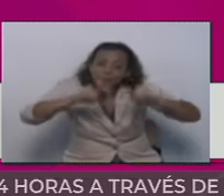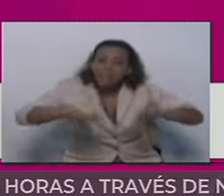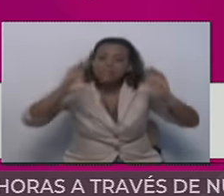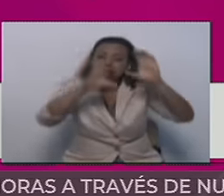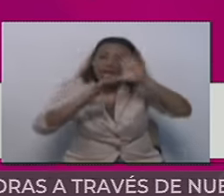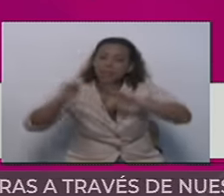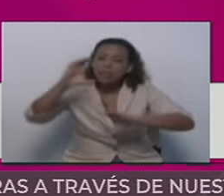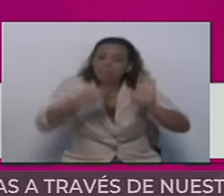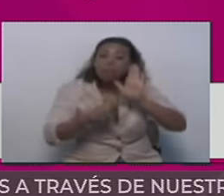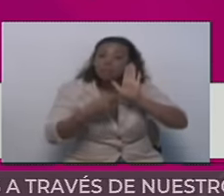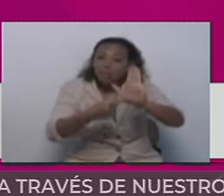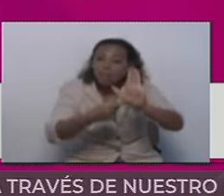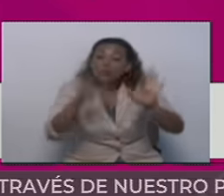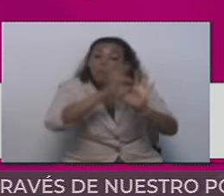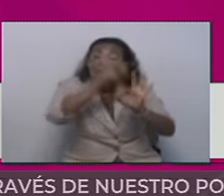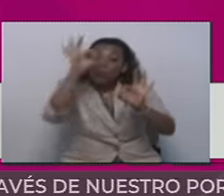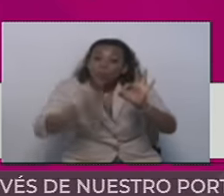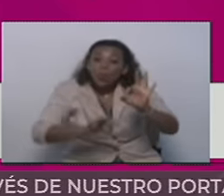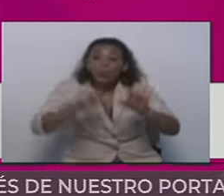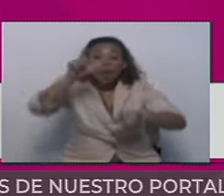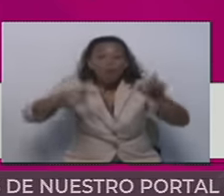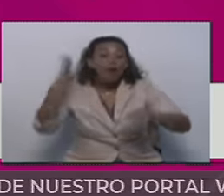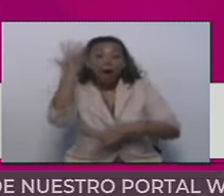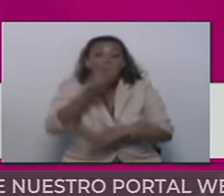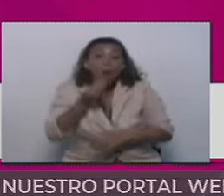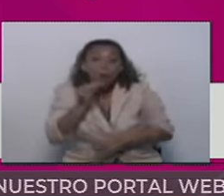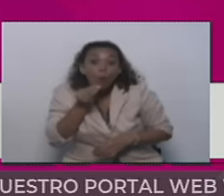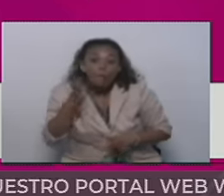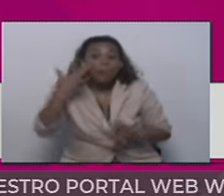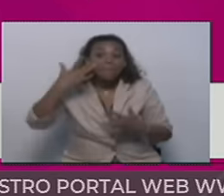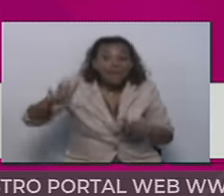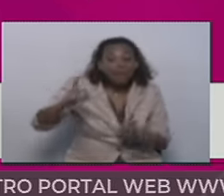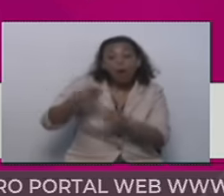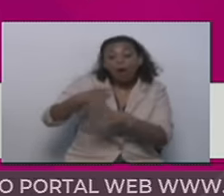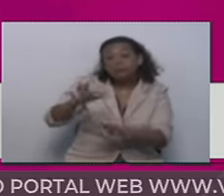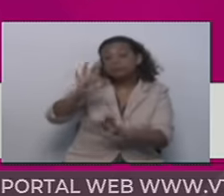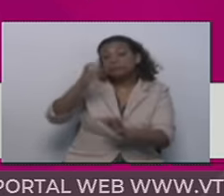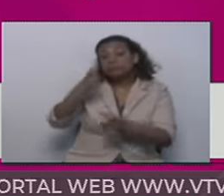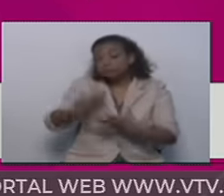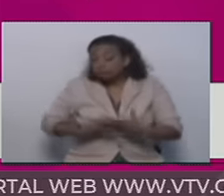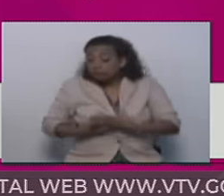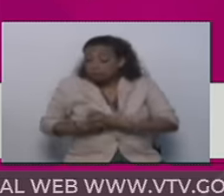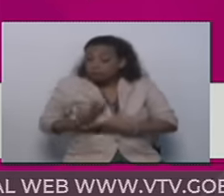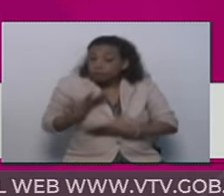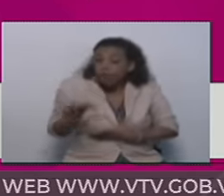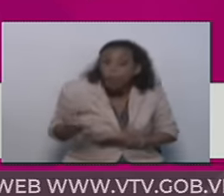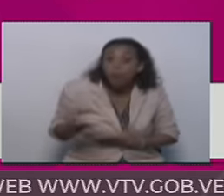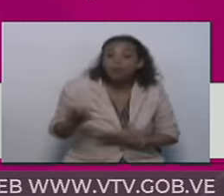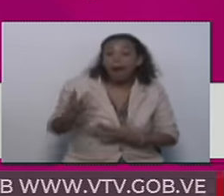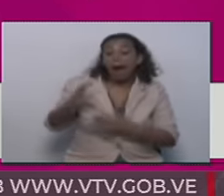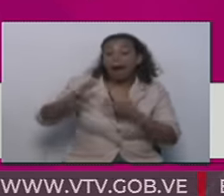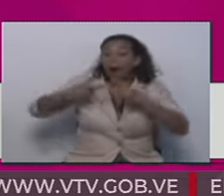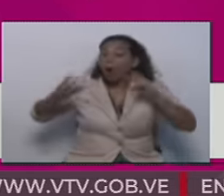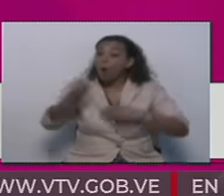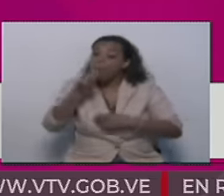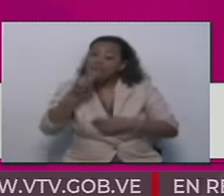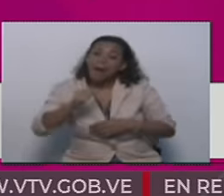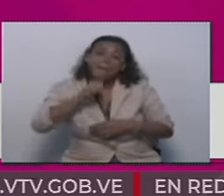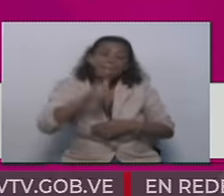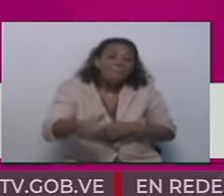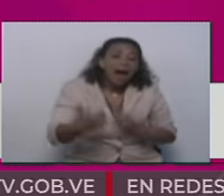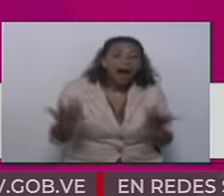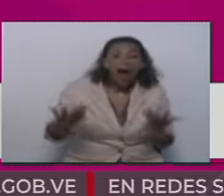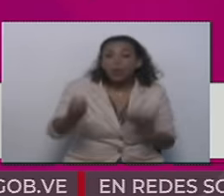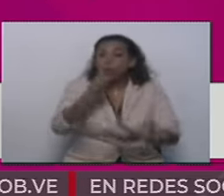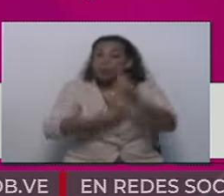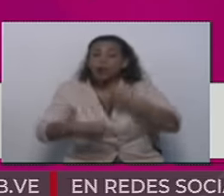científicas que demuestran que hay un incremento en la población joven propensa a esta enfermedad, que está condicionada por los hábitos alimenticios, el